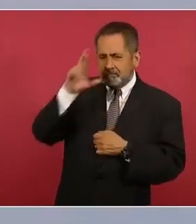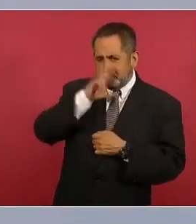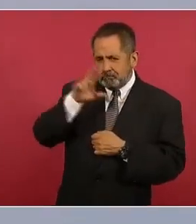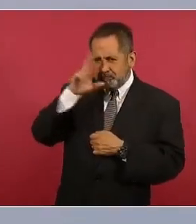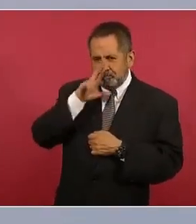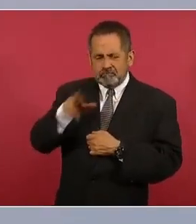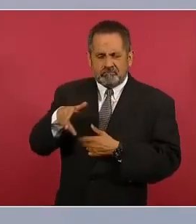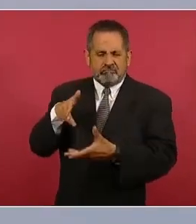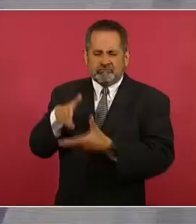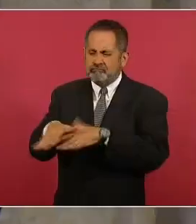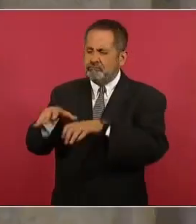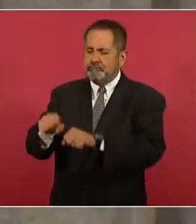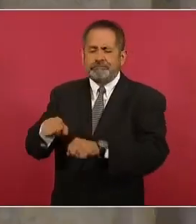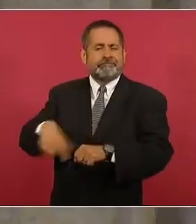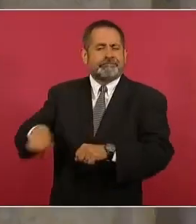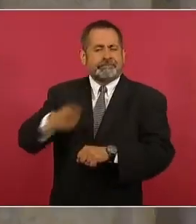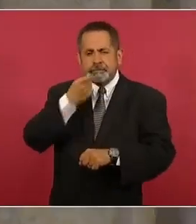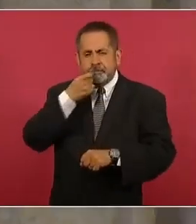guerra